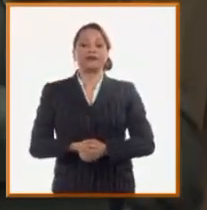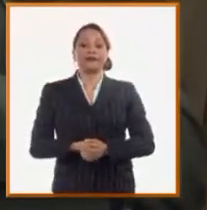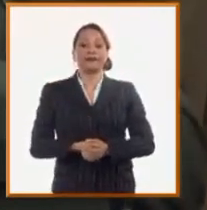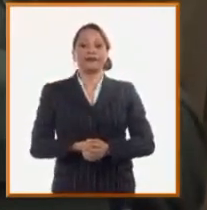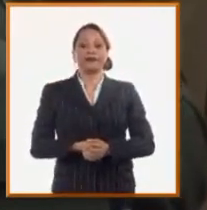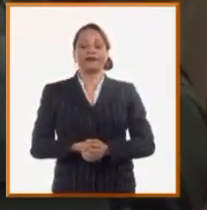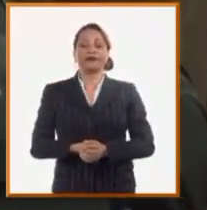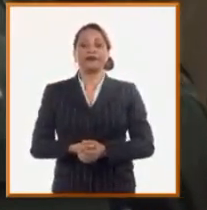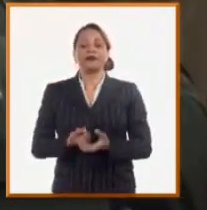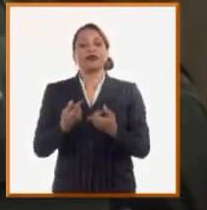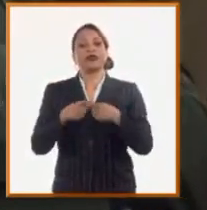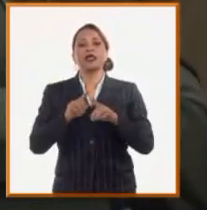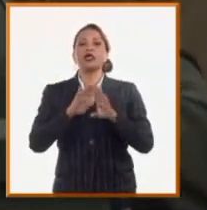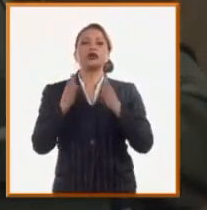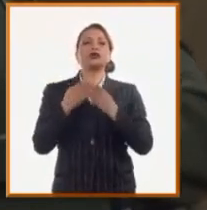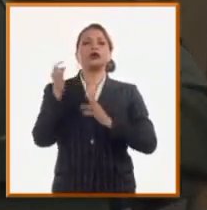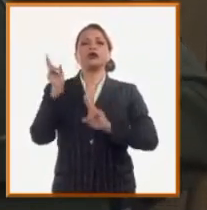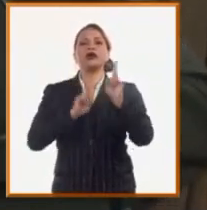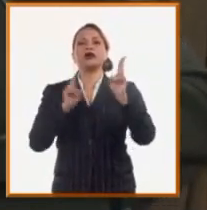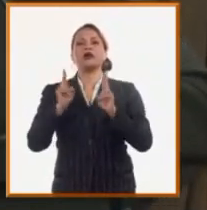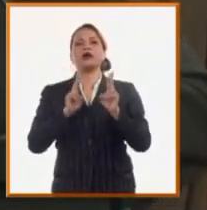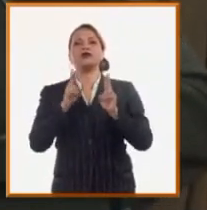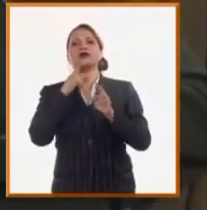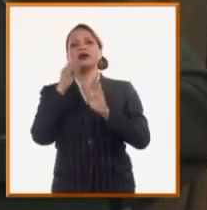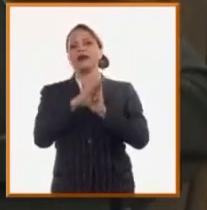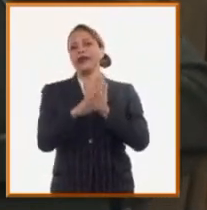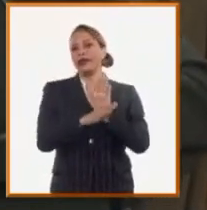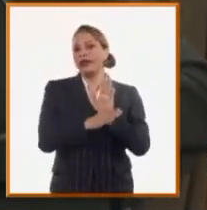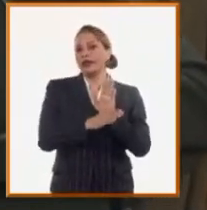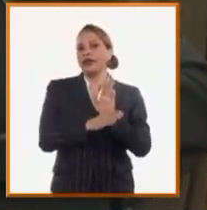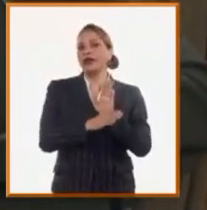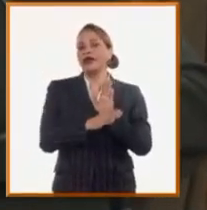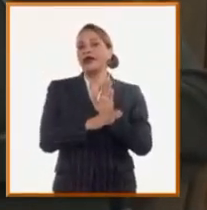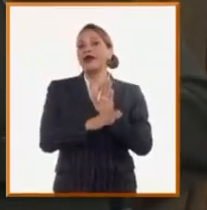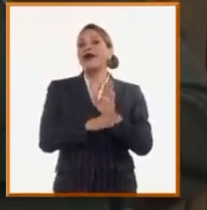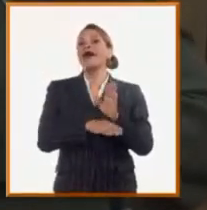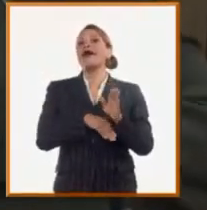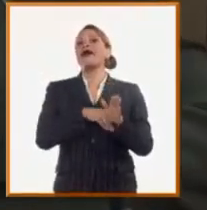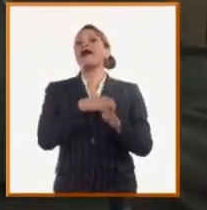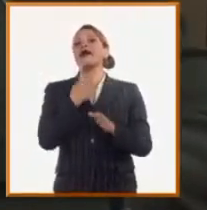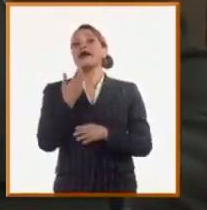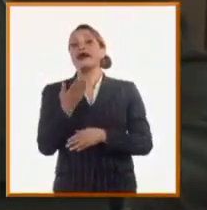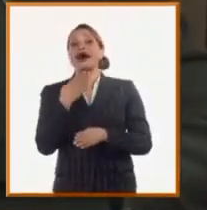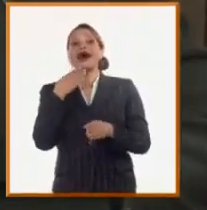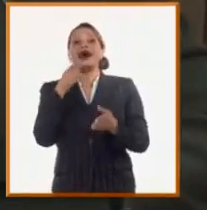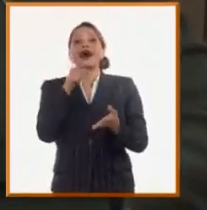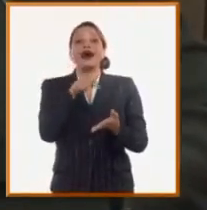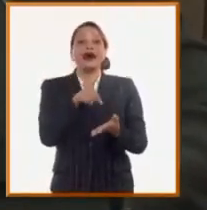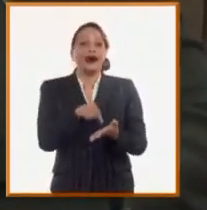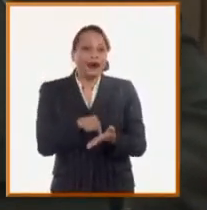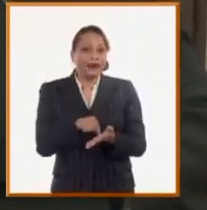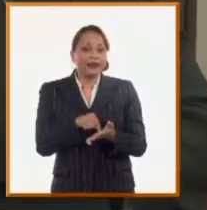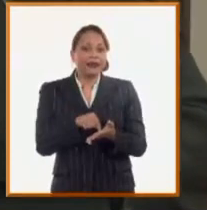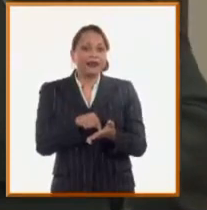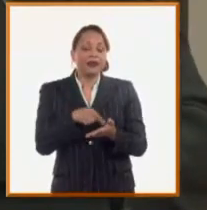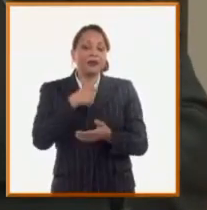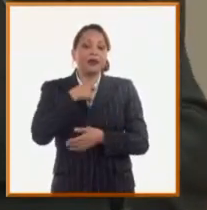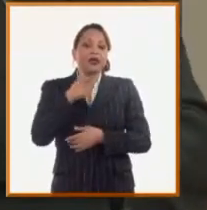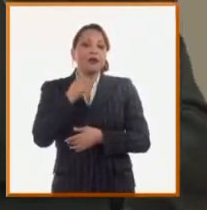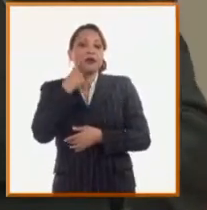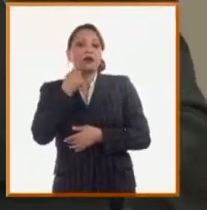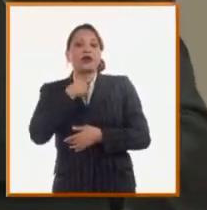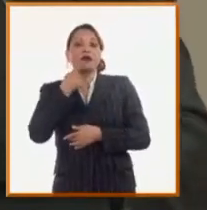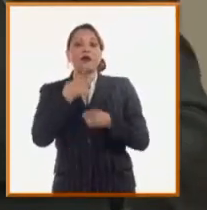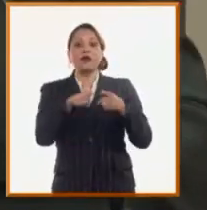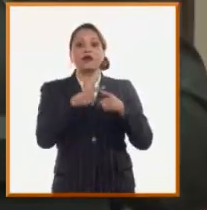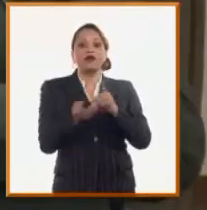Y sin embargo todos estamos de acuerdo con la medida, hasta que un día aparezca que un producto